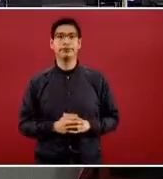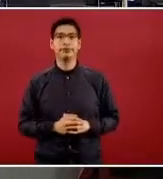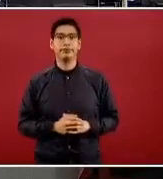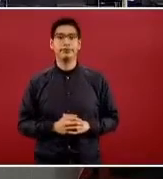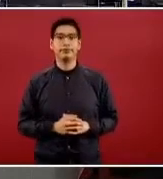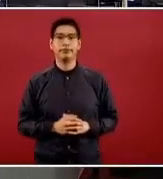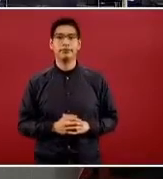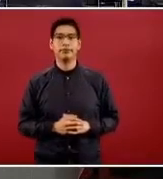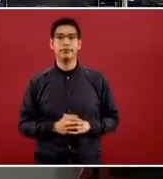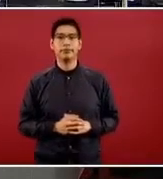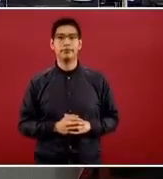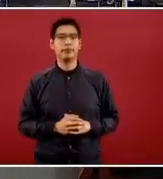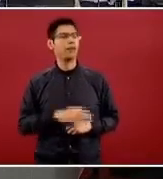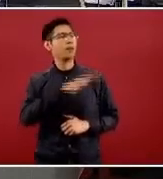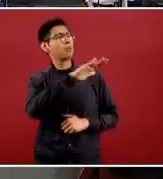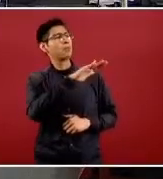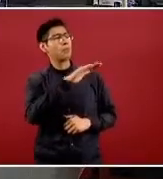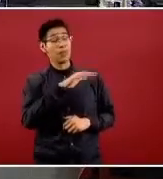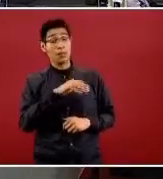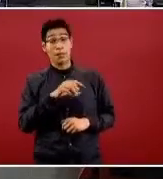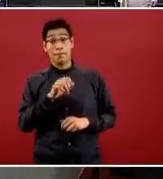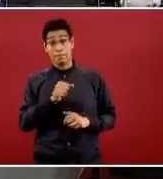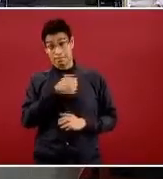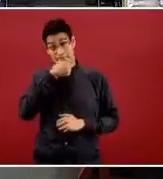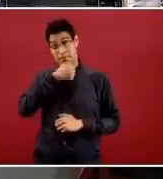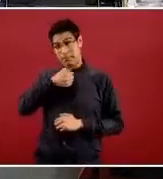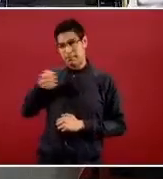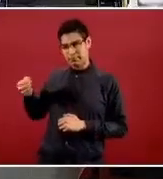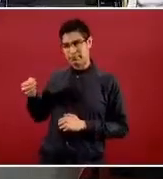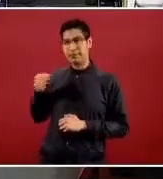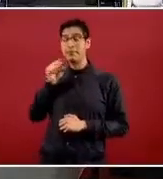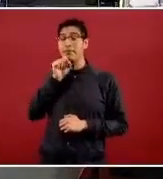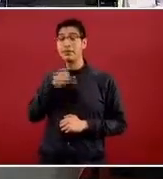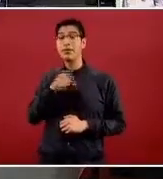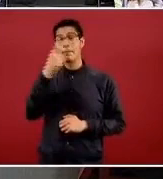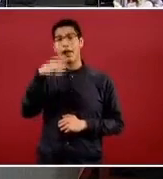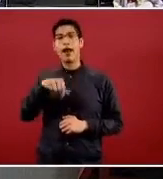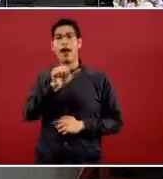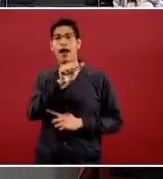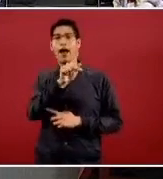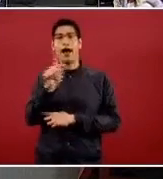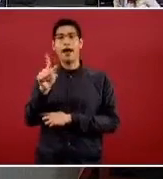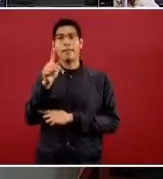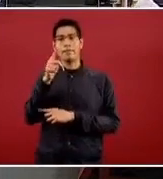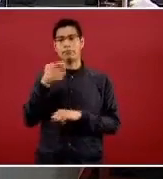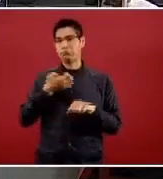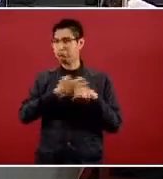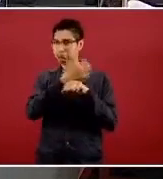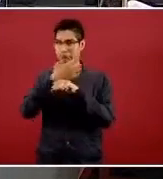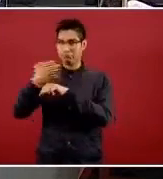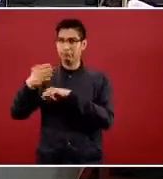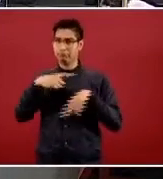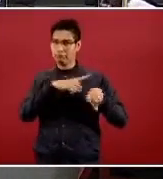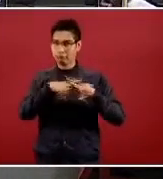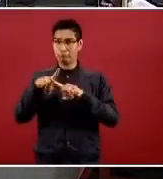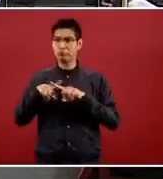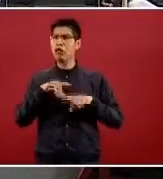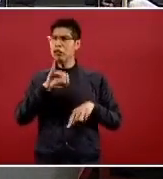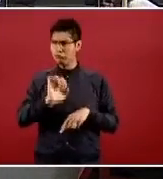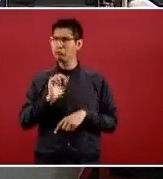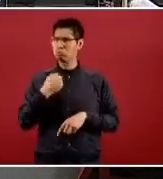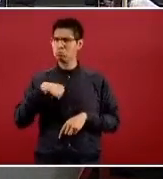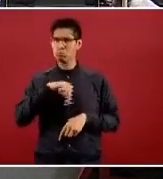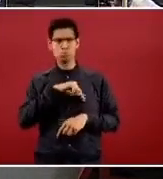Gracias. Sobre el uso de las aplicaciones en diferentes entidades o estados de la República, definitivamente vamos a estar en